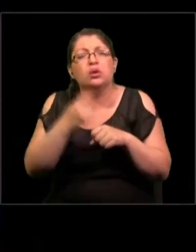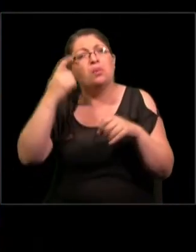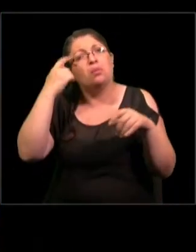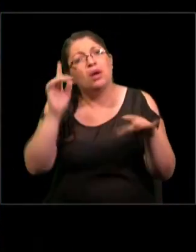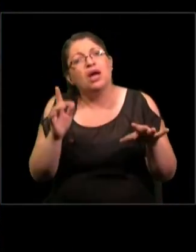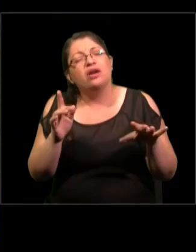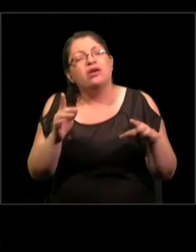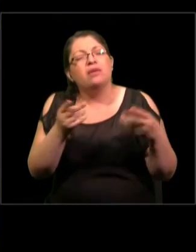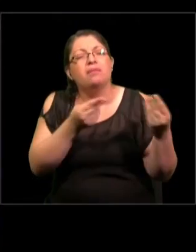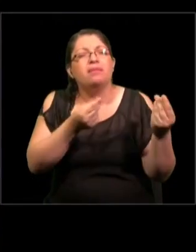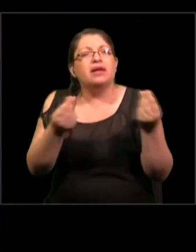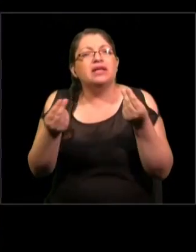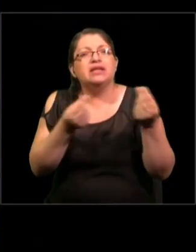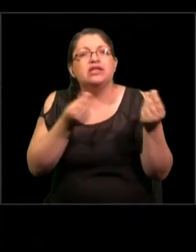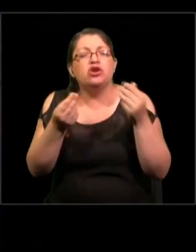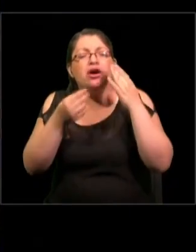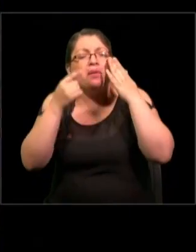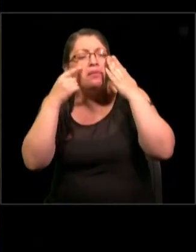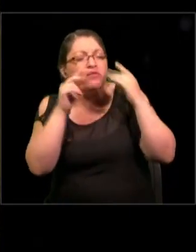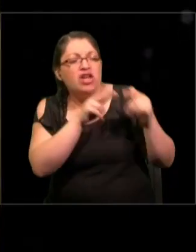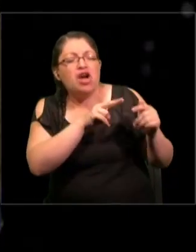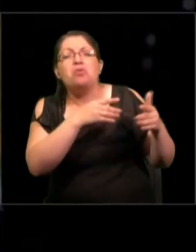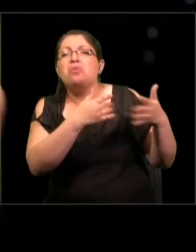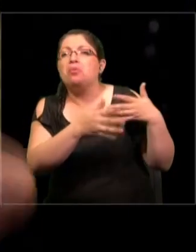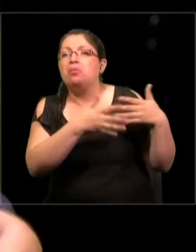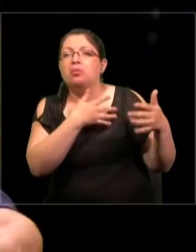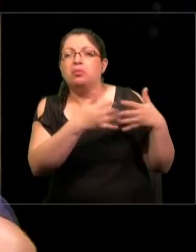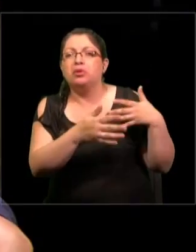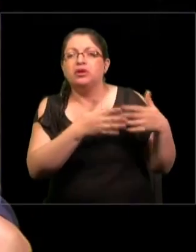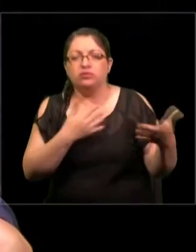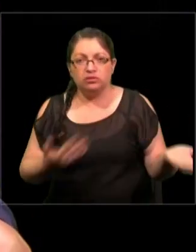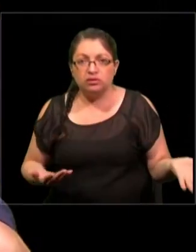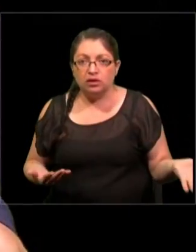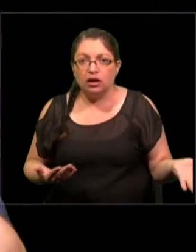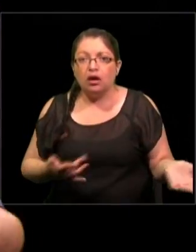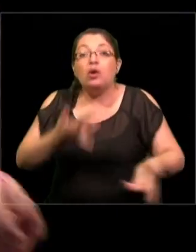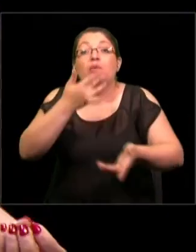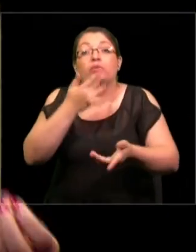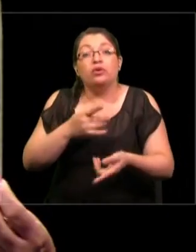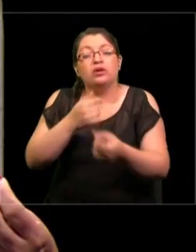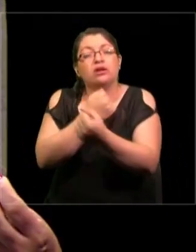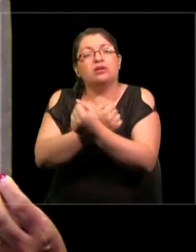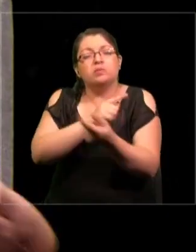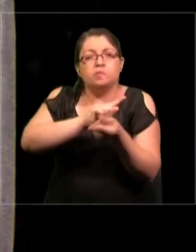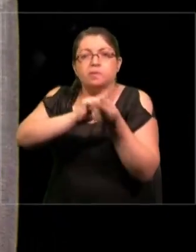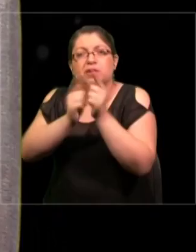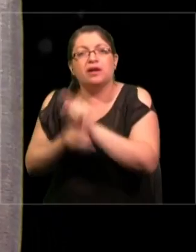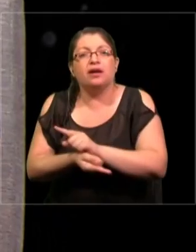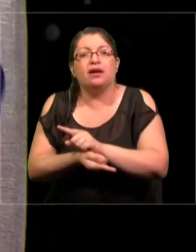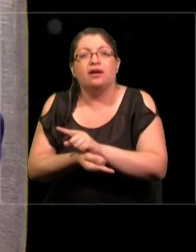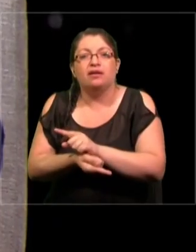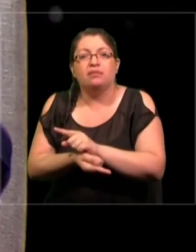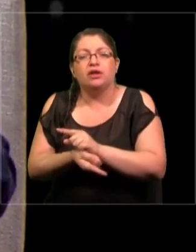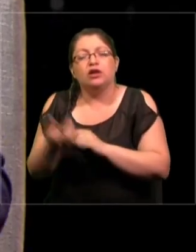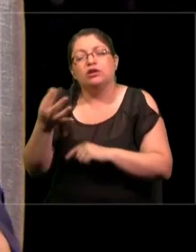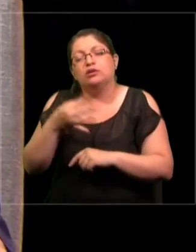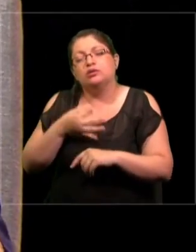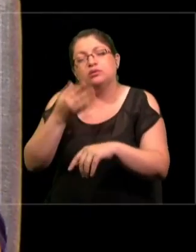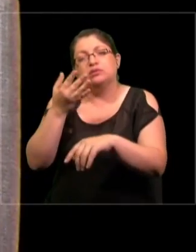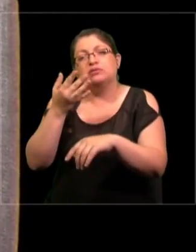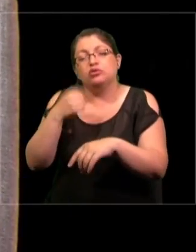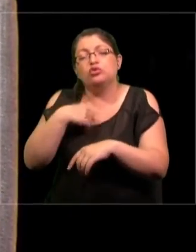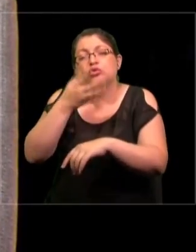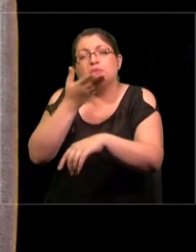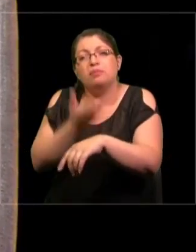como algo bastante naturalizado. ¿Por qué una reforma policial? Y acá apelo, digamos, a la